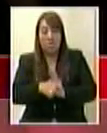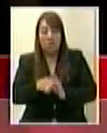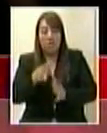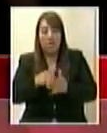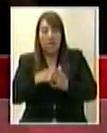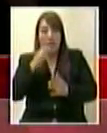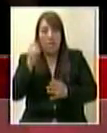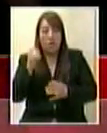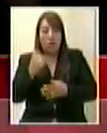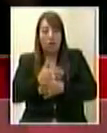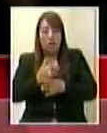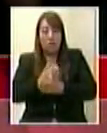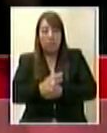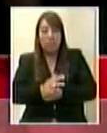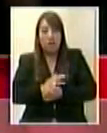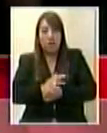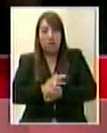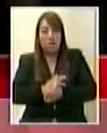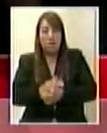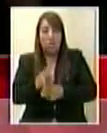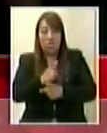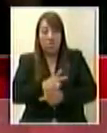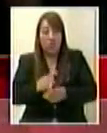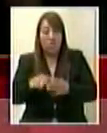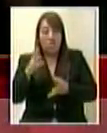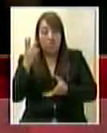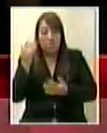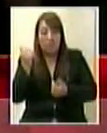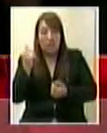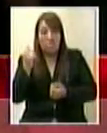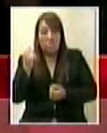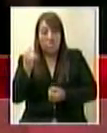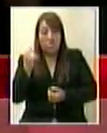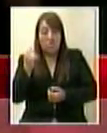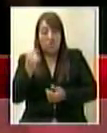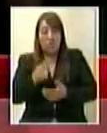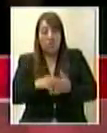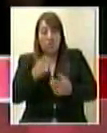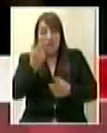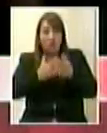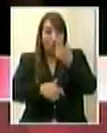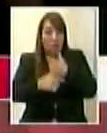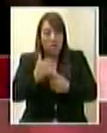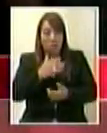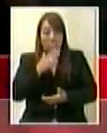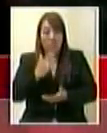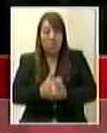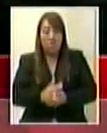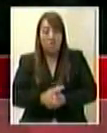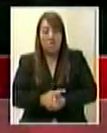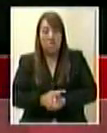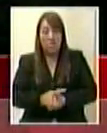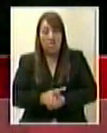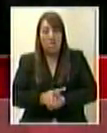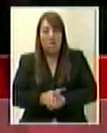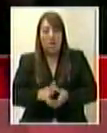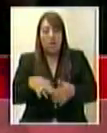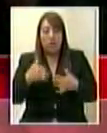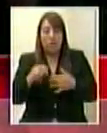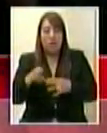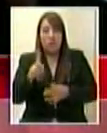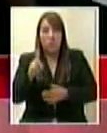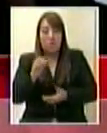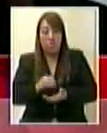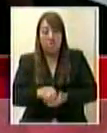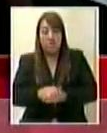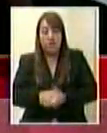para crear un mecanismo de prevención y que no esperemos una vez más estar llorando la tragedia y que podamos actuar de una